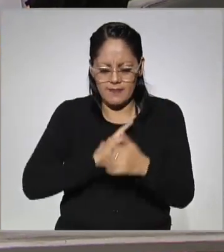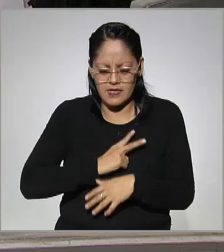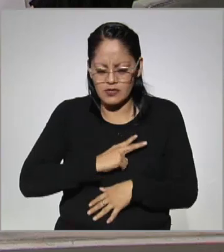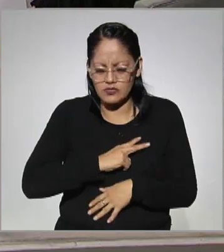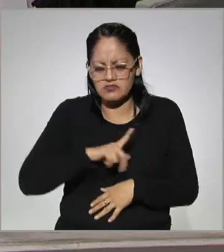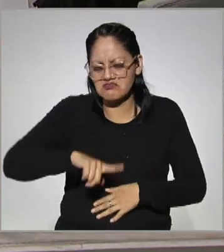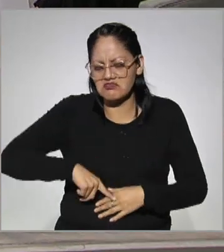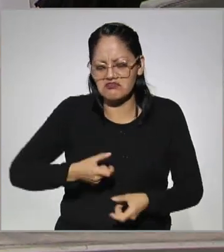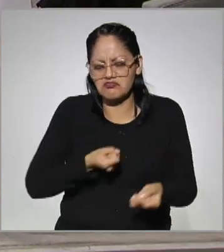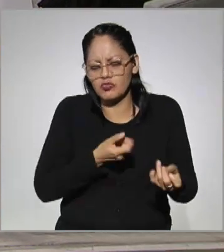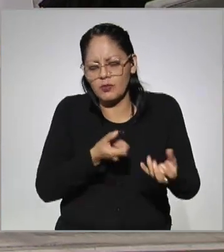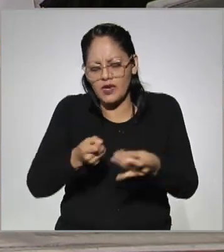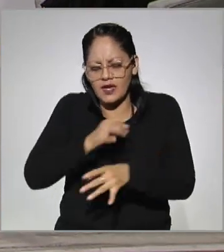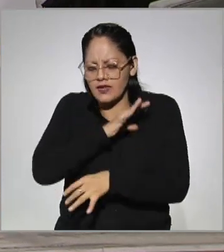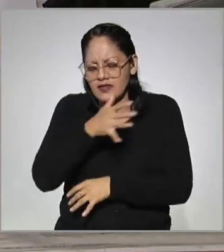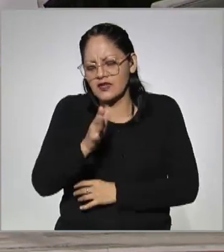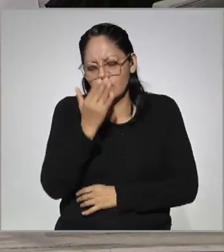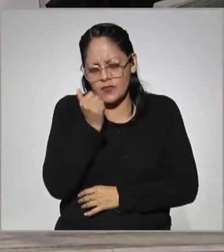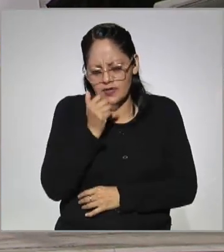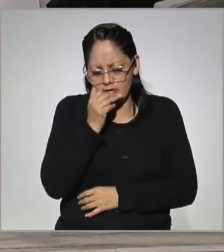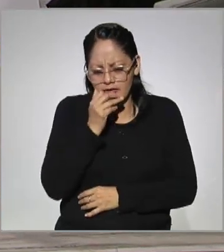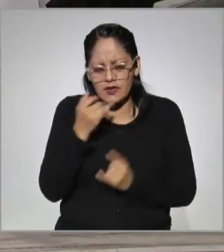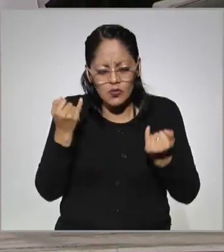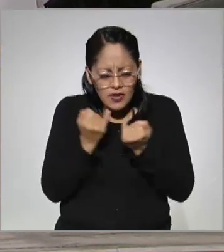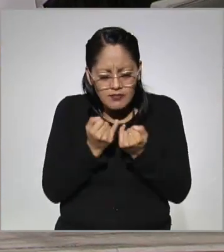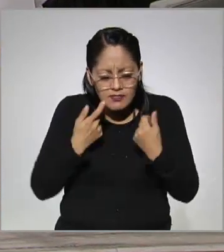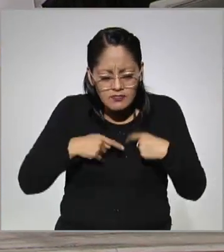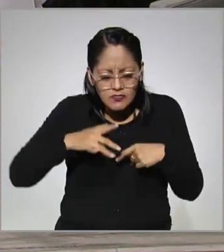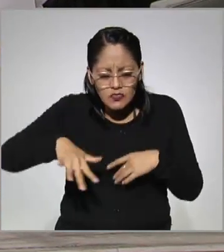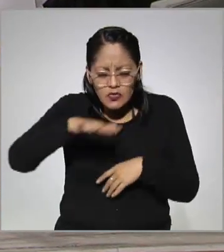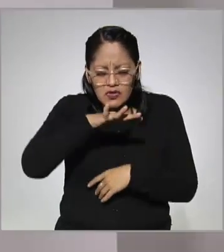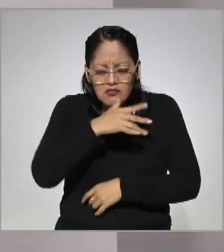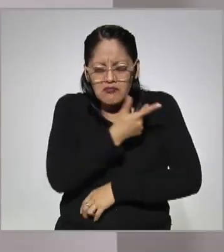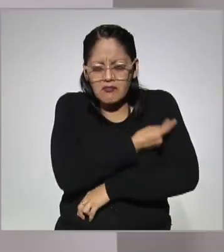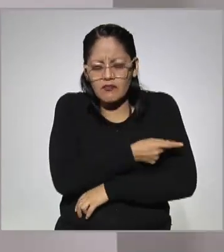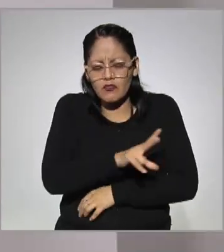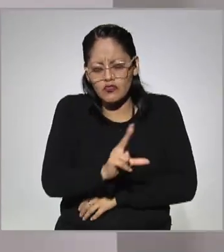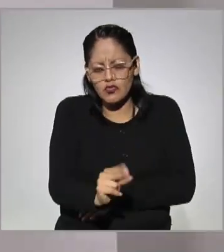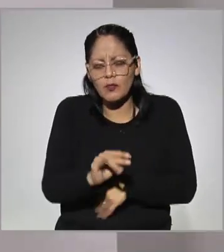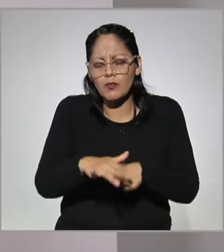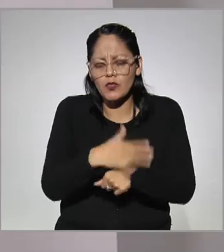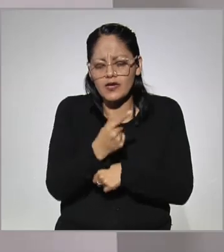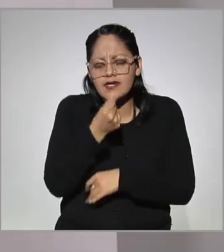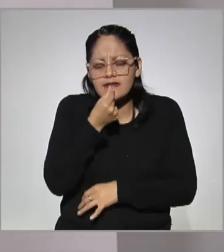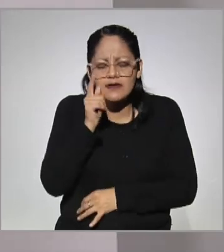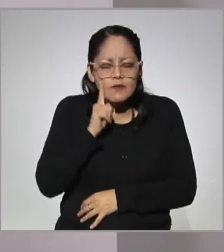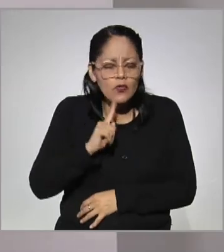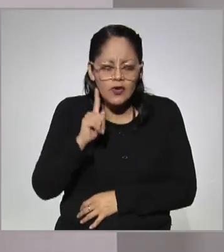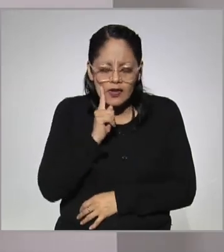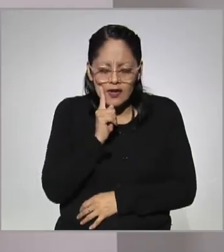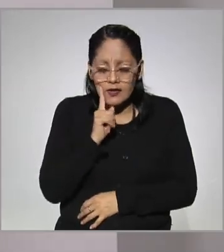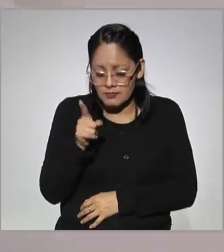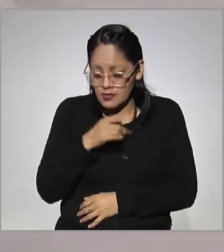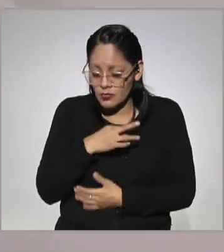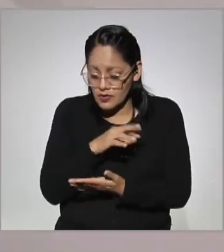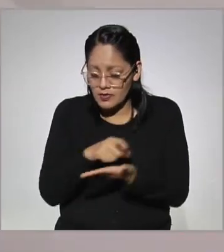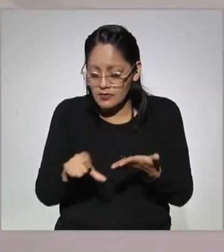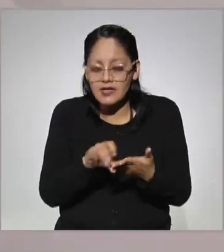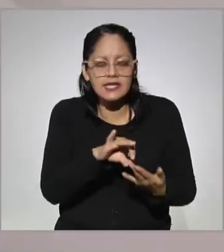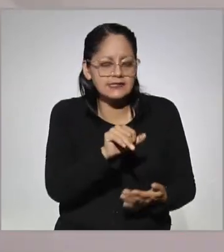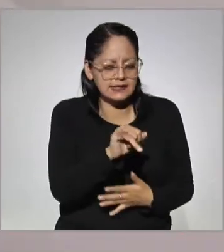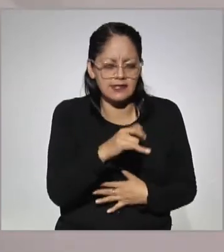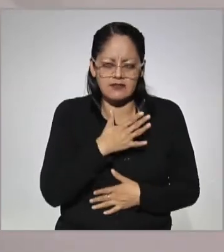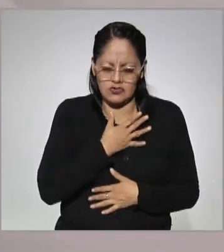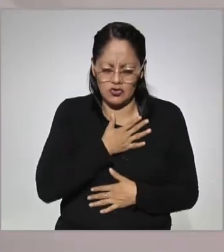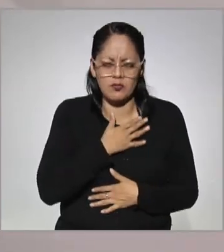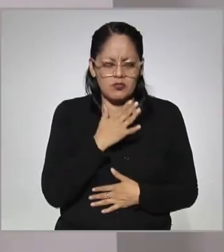realmente para población general, y de hecho no se la ponen a población general porque el objetivo es de menores, niñas. Pero se puede conseguir de todos Así modos es, de manera privada.